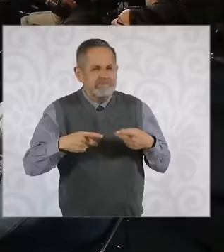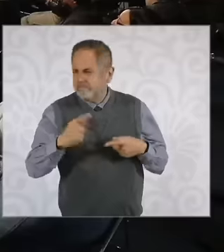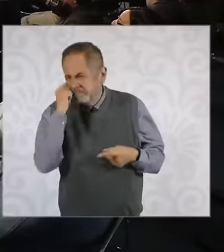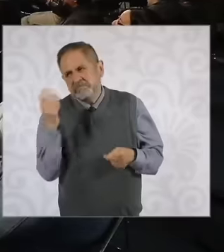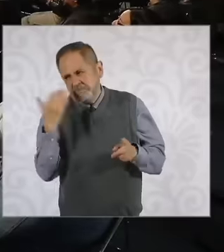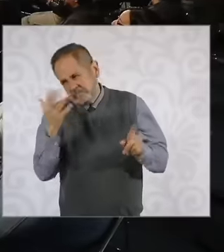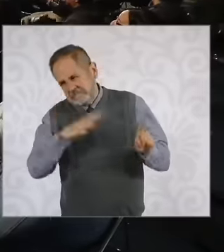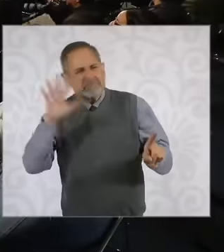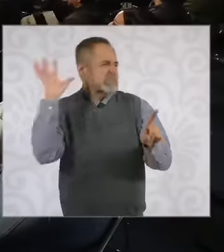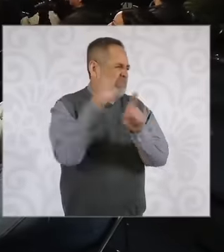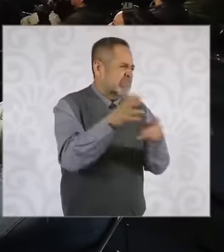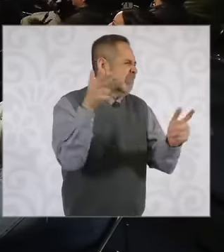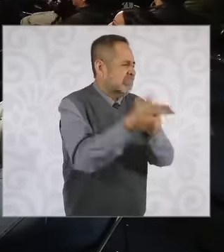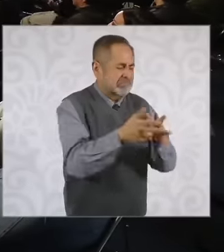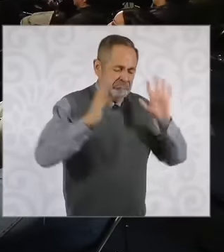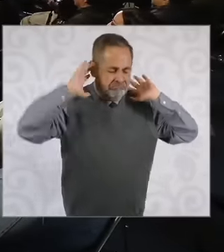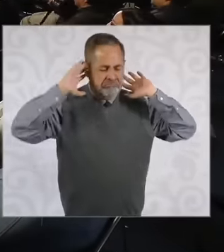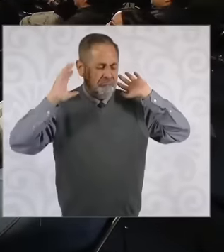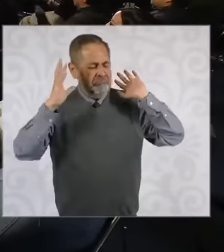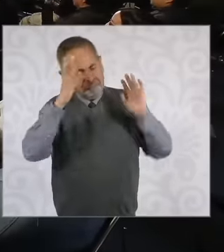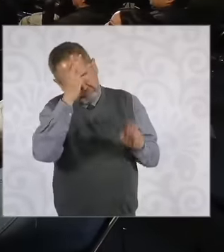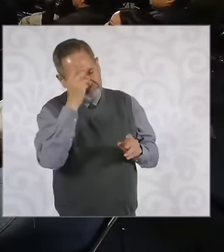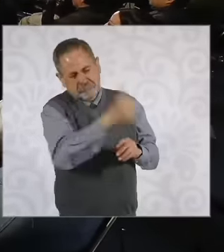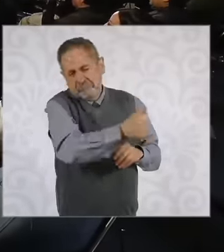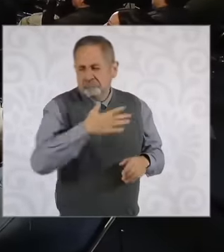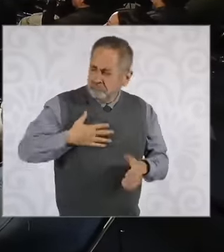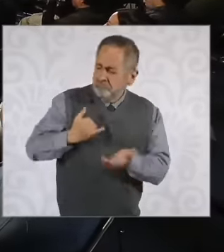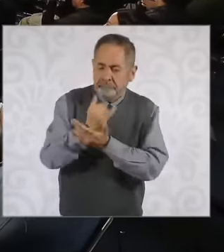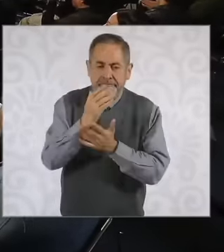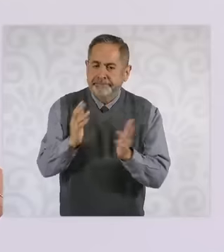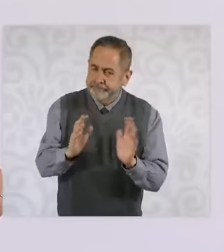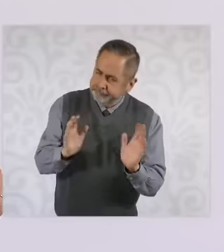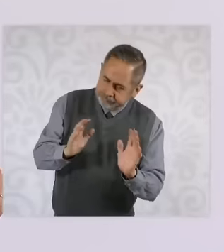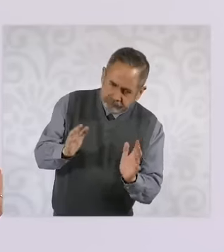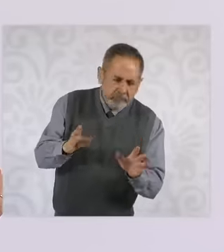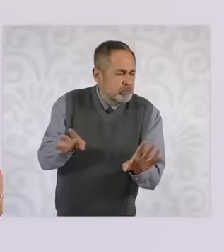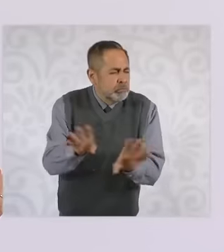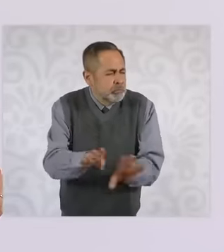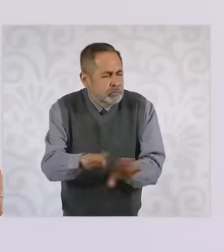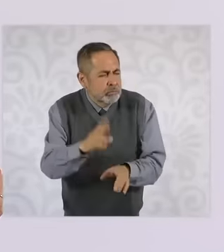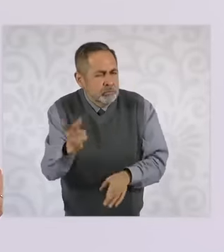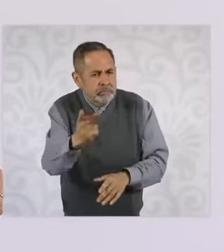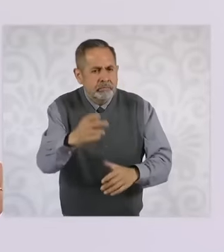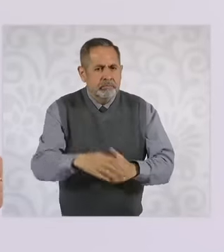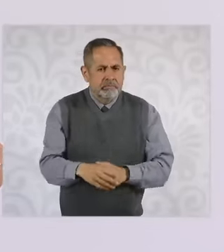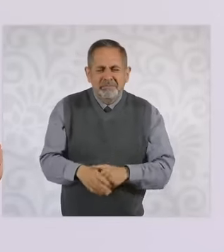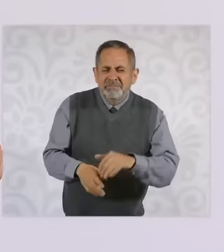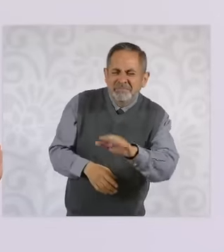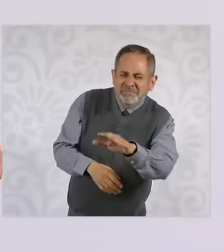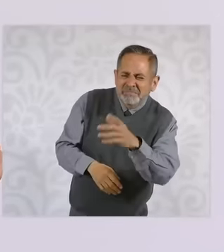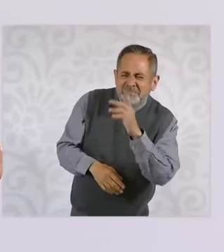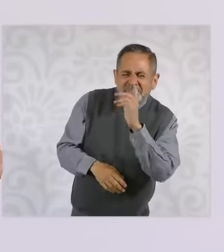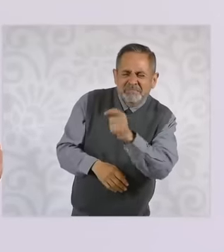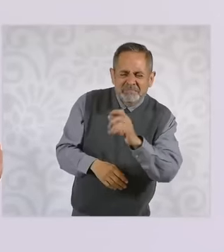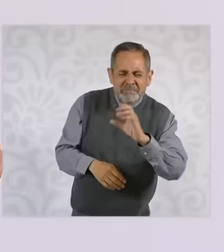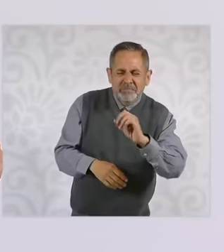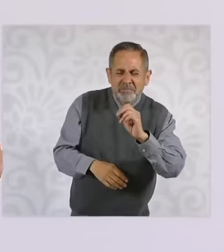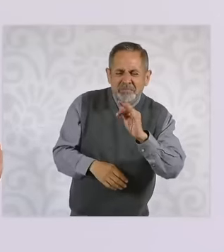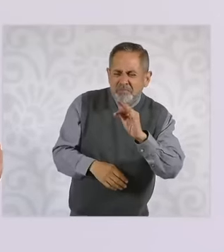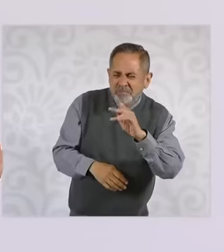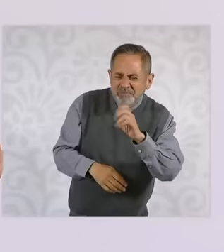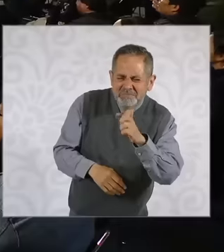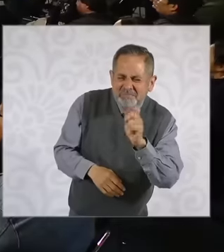hagan justicia por su propia mano. Esos 2 temas, por favor. ¿Qué es la JUFED?